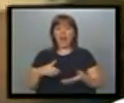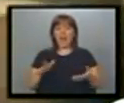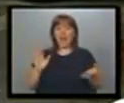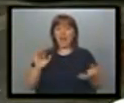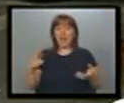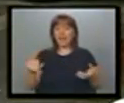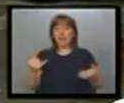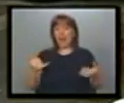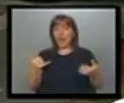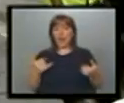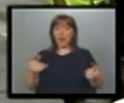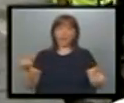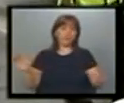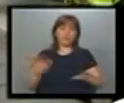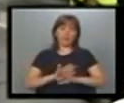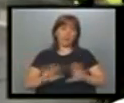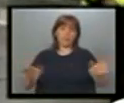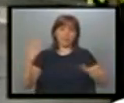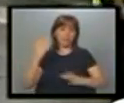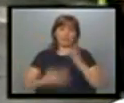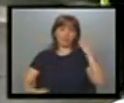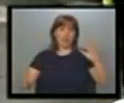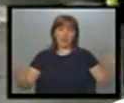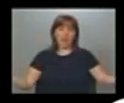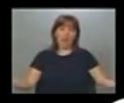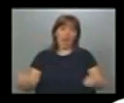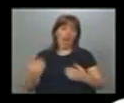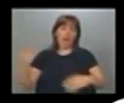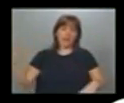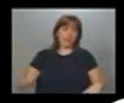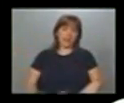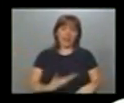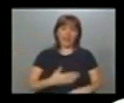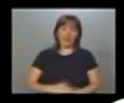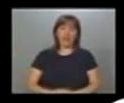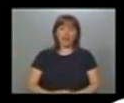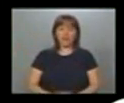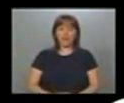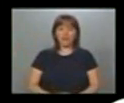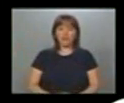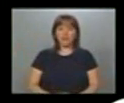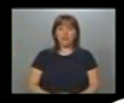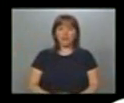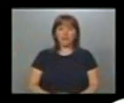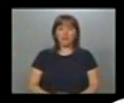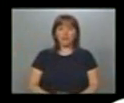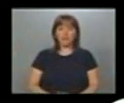que exponen a los choferes a cometer cualquier tipo de accidente. No, no, no,